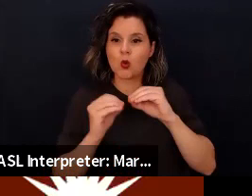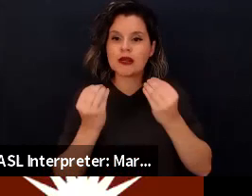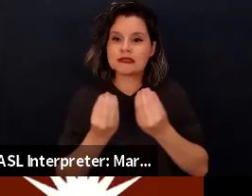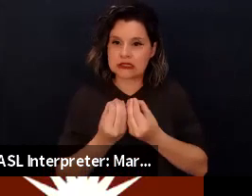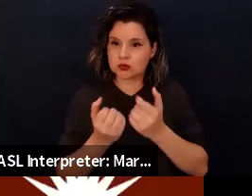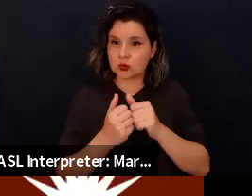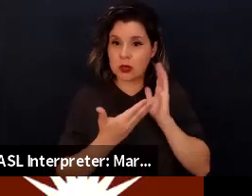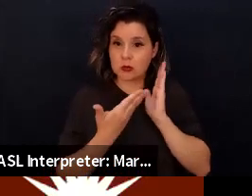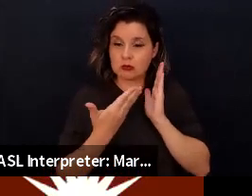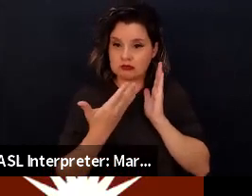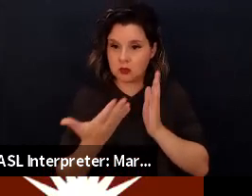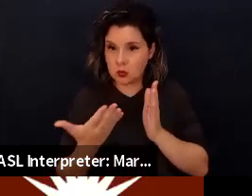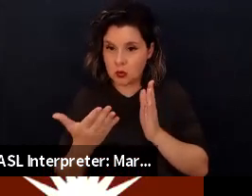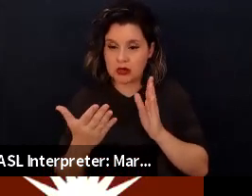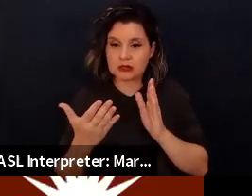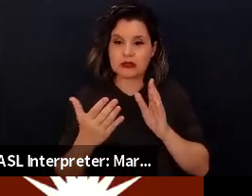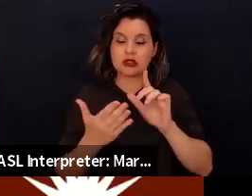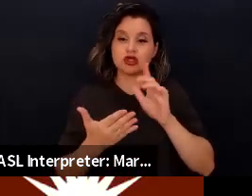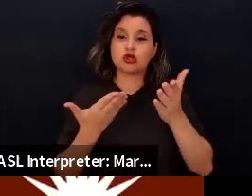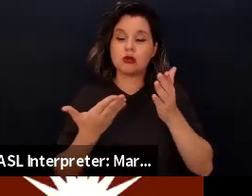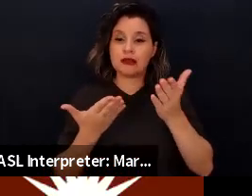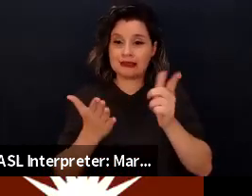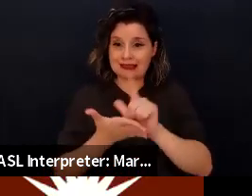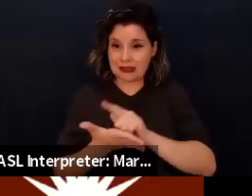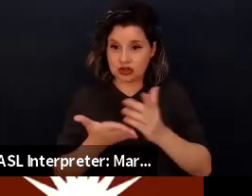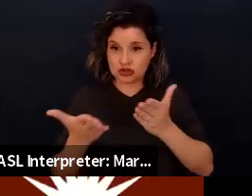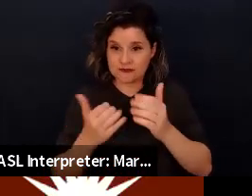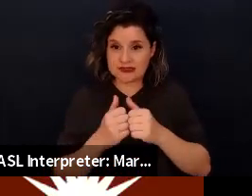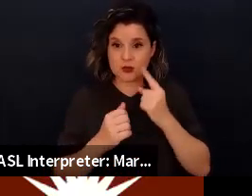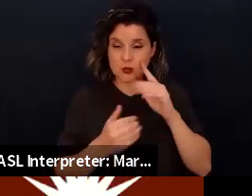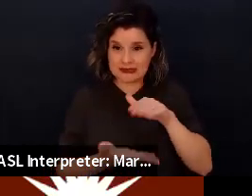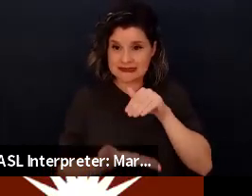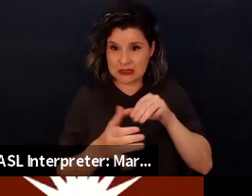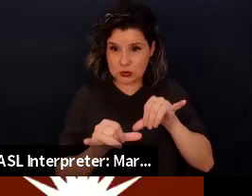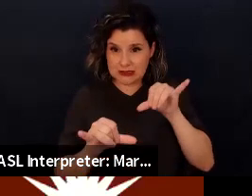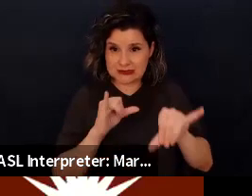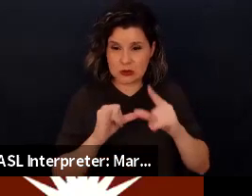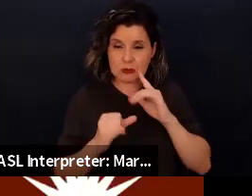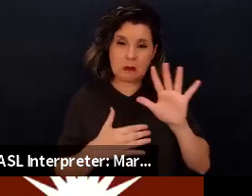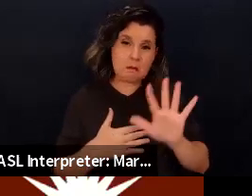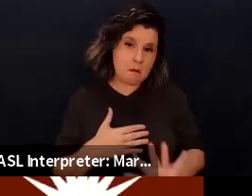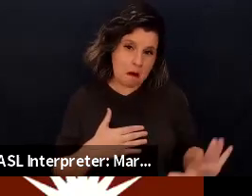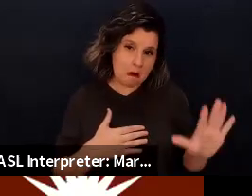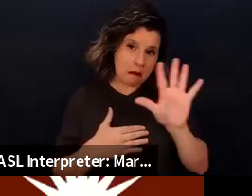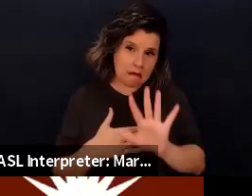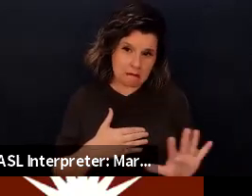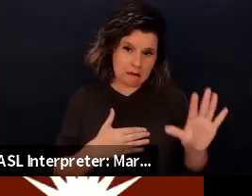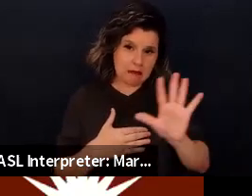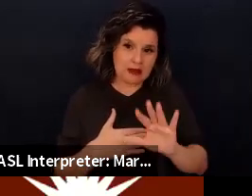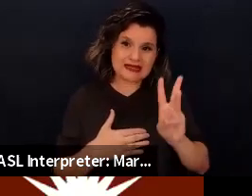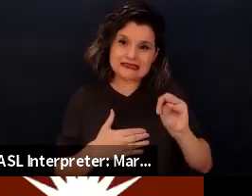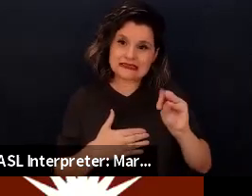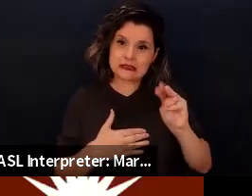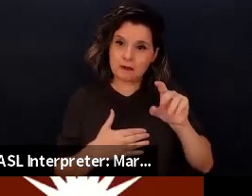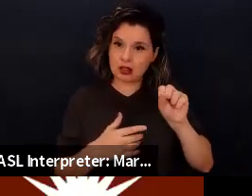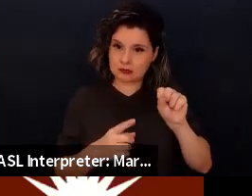puedan brindarle un servicio legal, qué tan lejos puede estar de un centro de detención. Estamos hablando promedio como 60